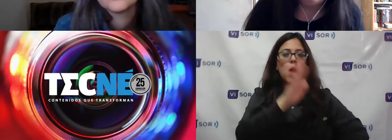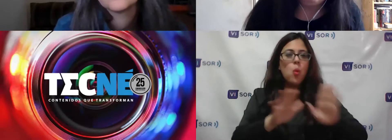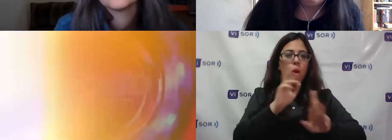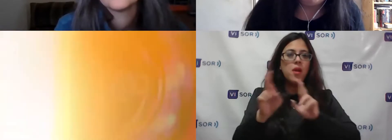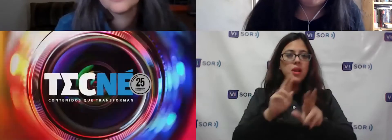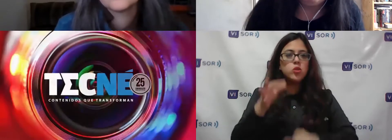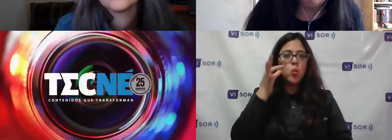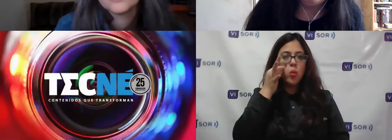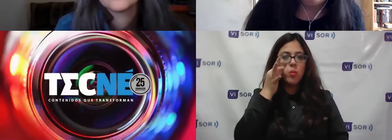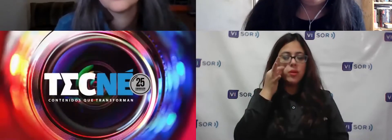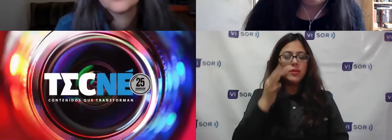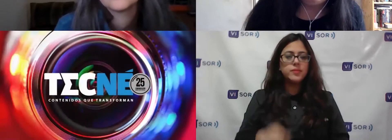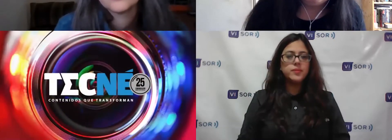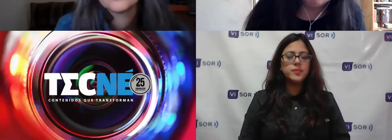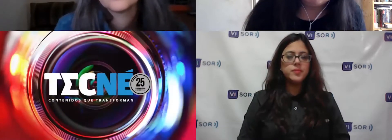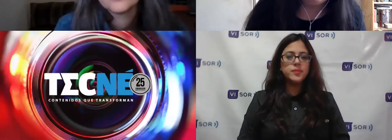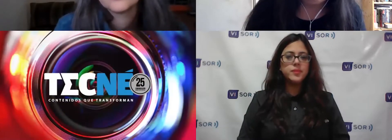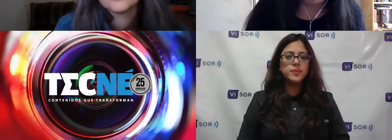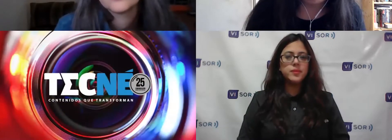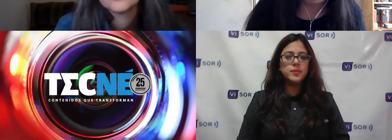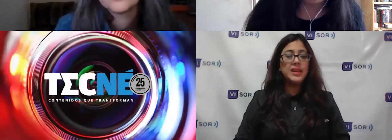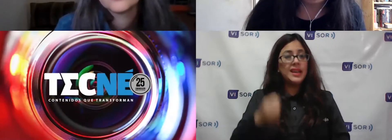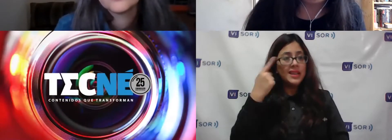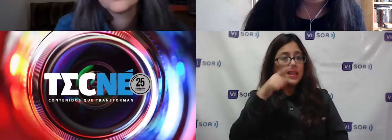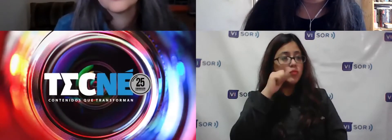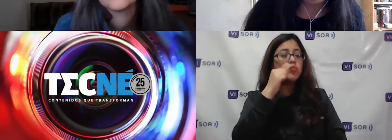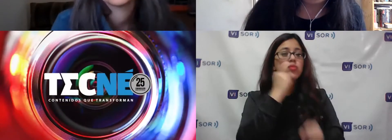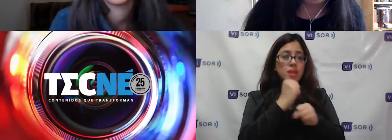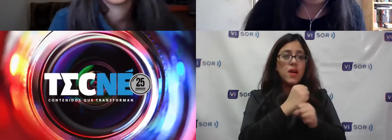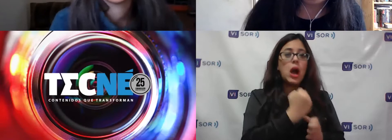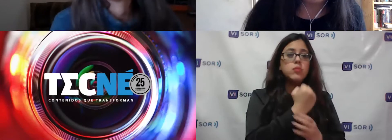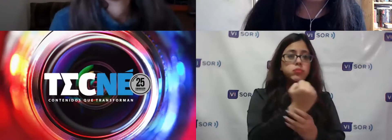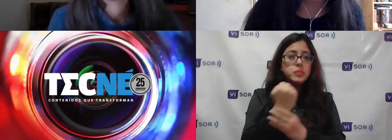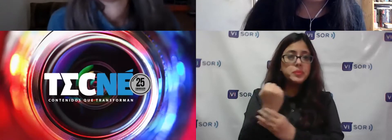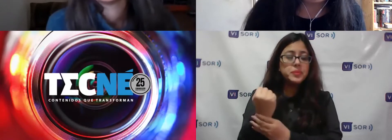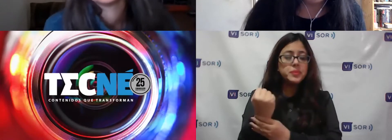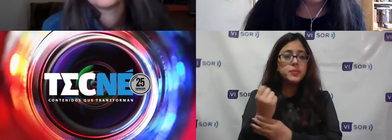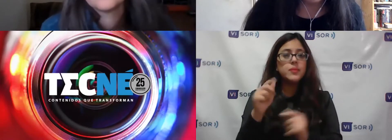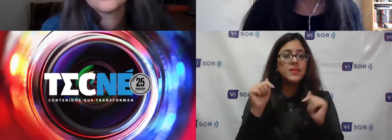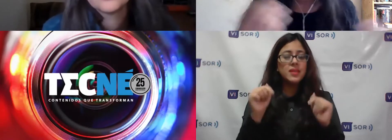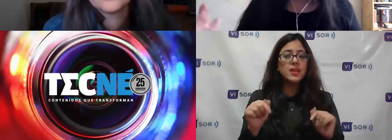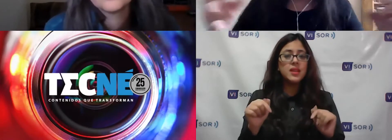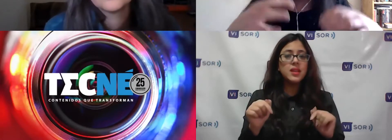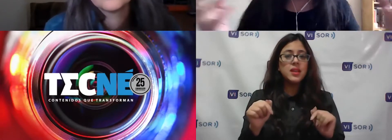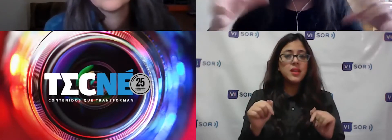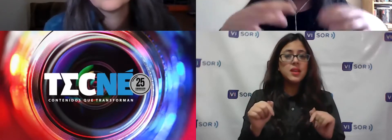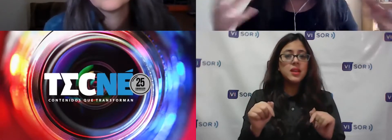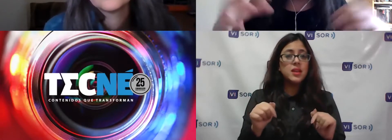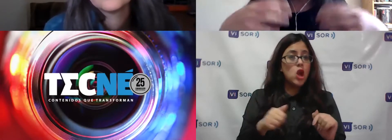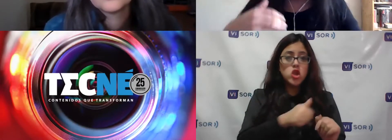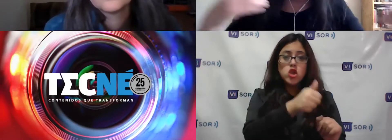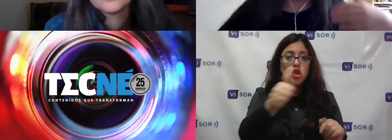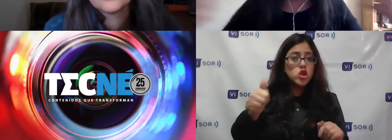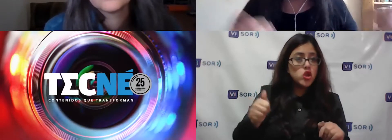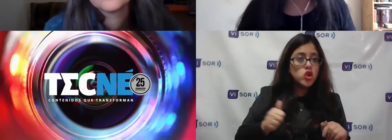de alguna manera no entender que un trabajo colaborativo que de alguna manera uno tiene todos todo esto